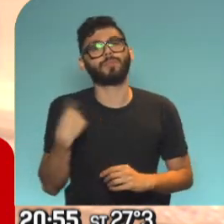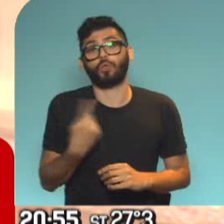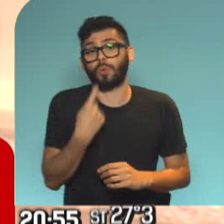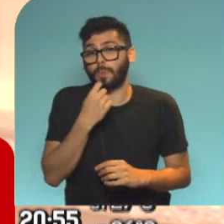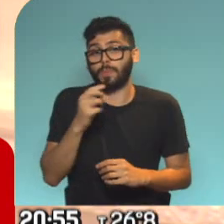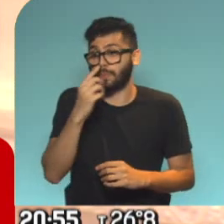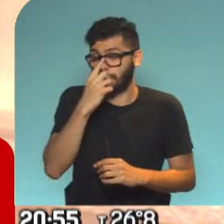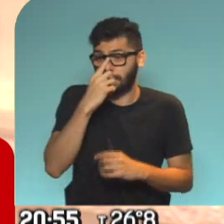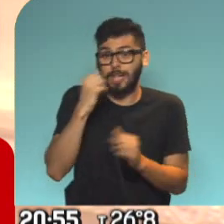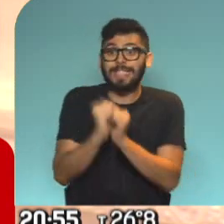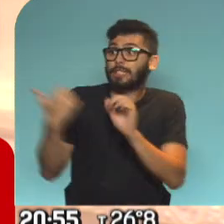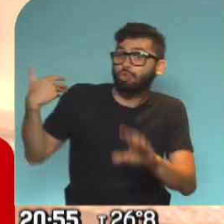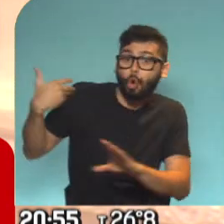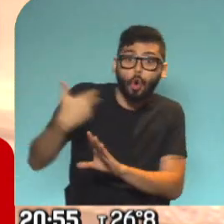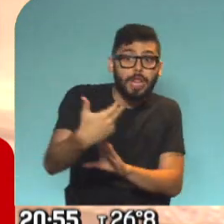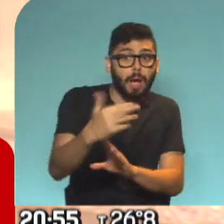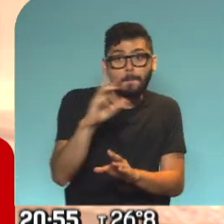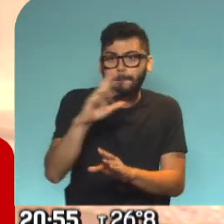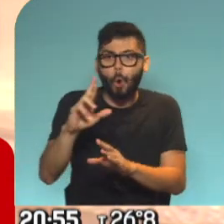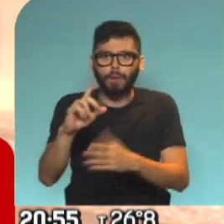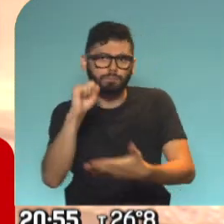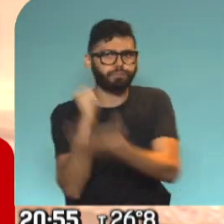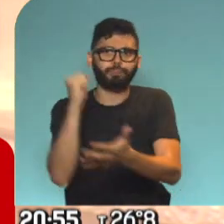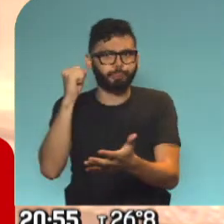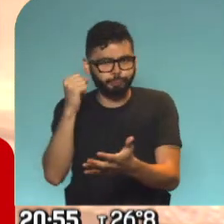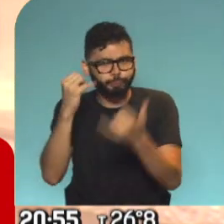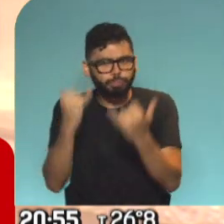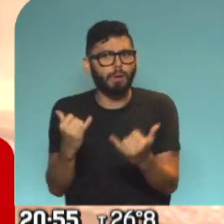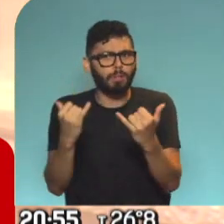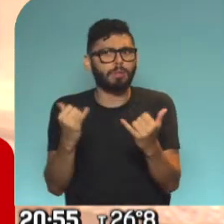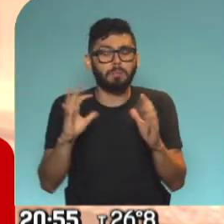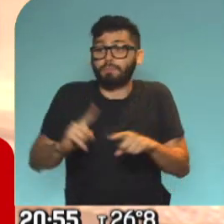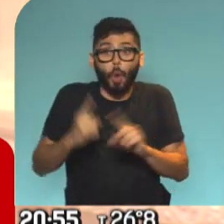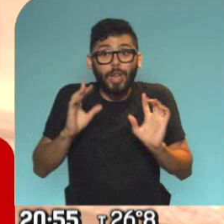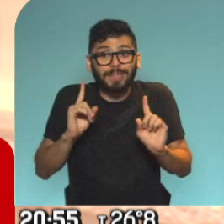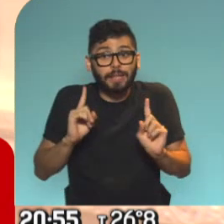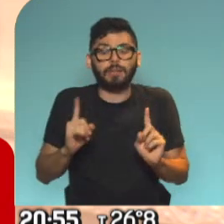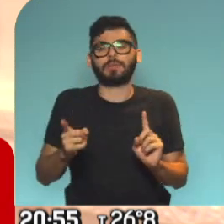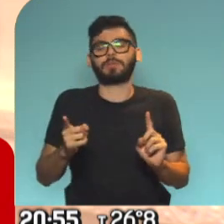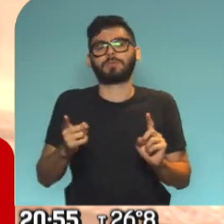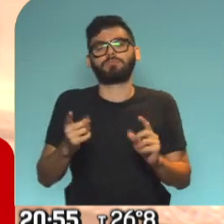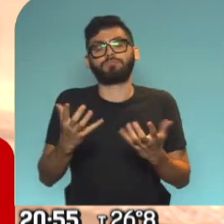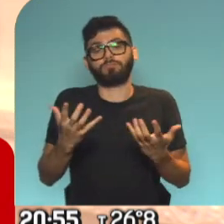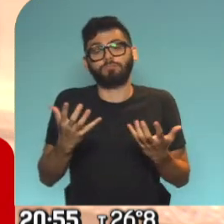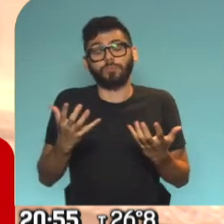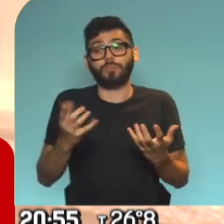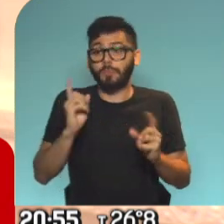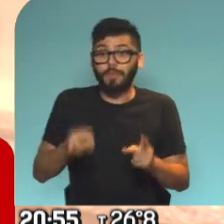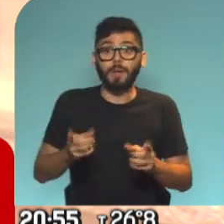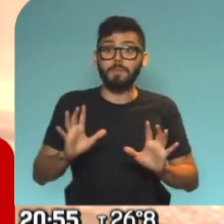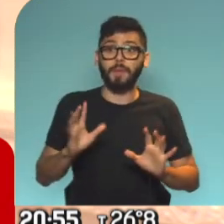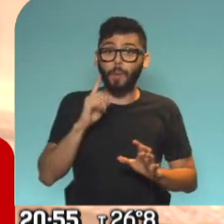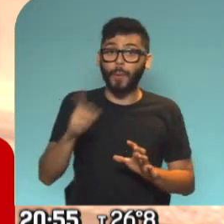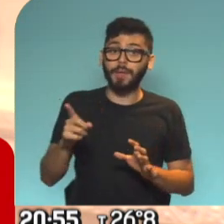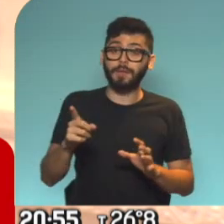que han marcado nuestra historia en nuestro espacio político y también lo sentimos entonces como